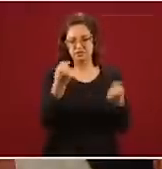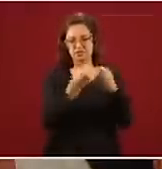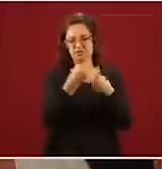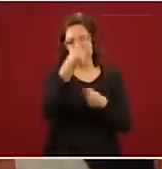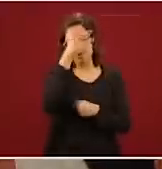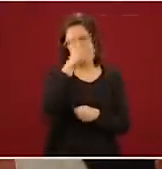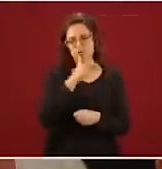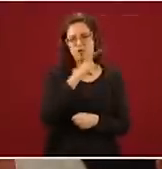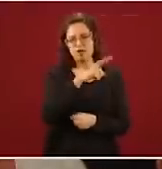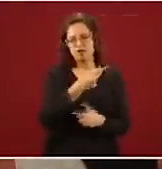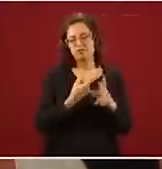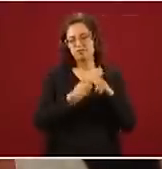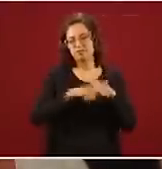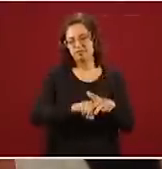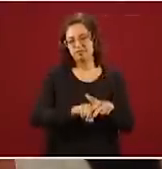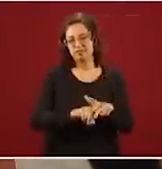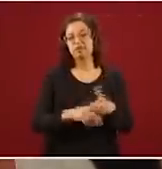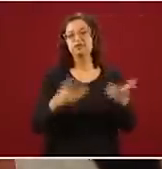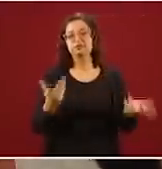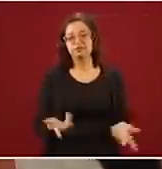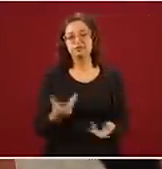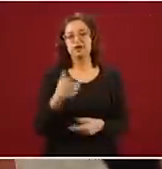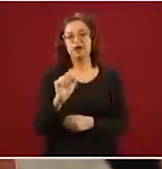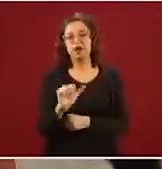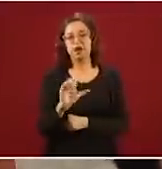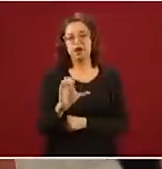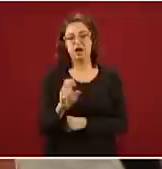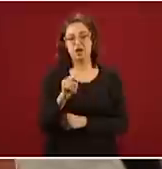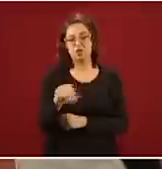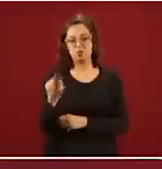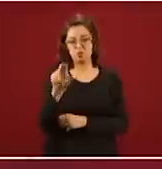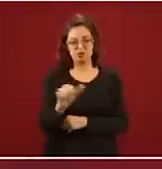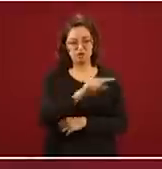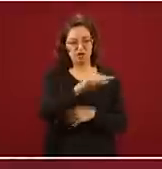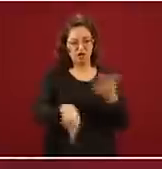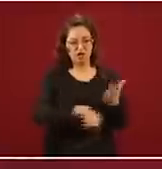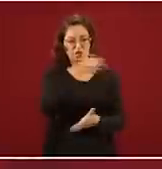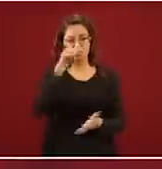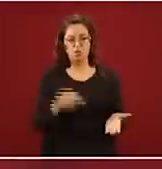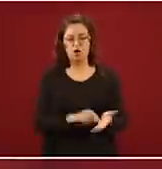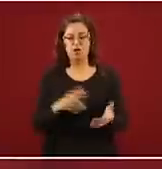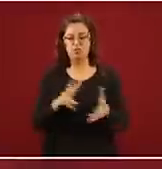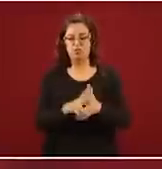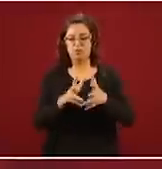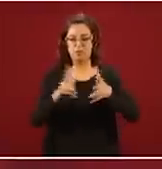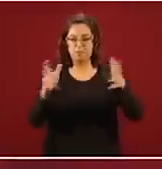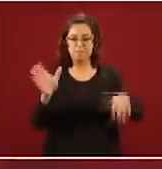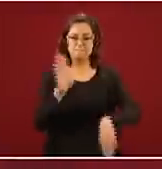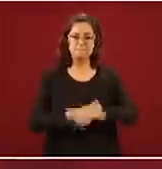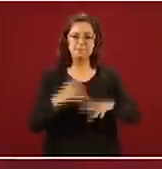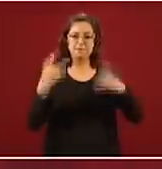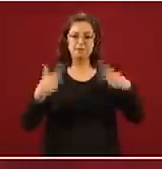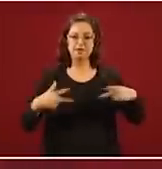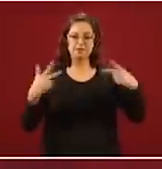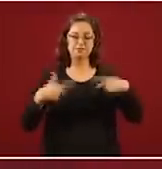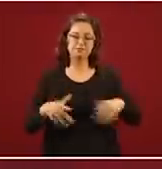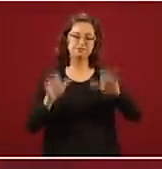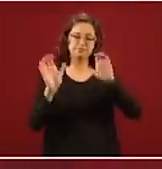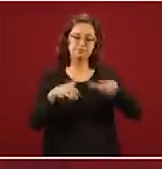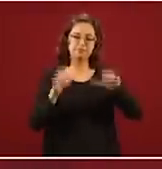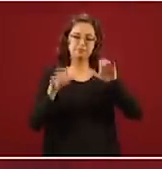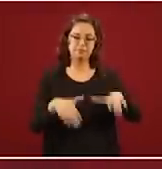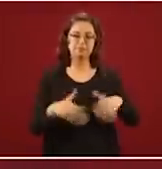Coahuila. Acuña, ha crecido mucho el número de trabajadores